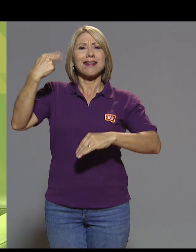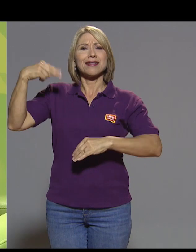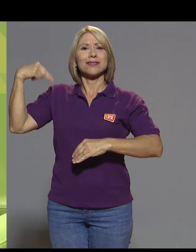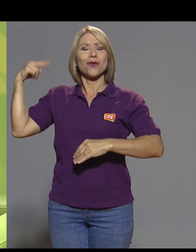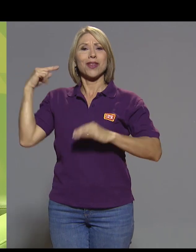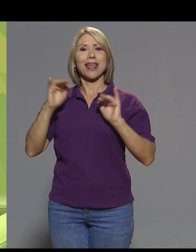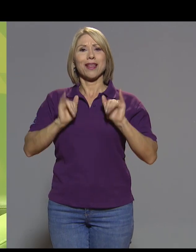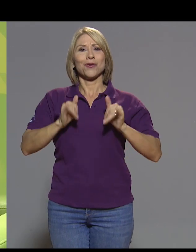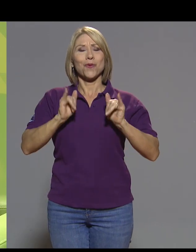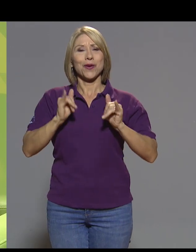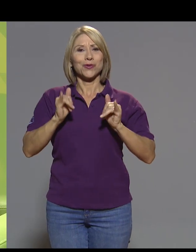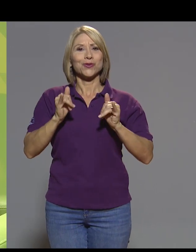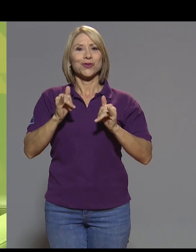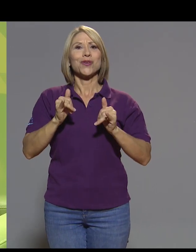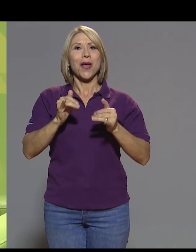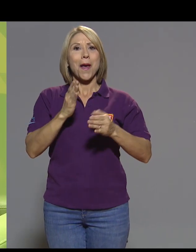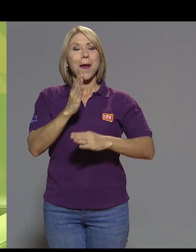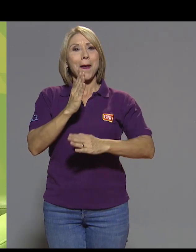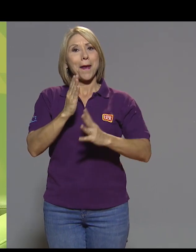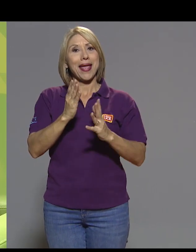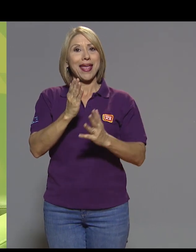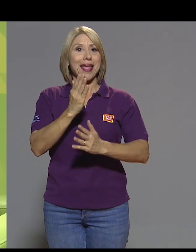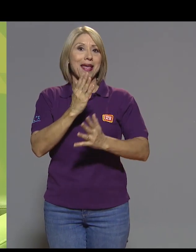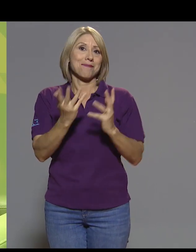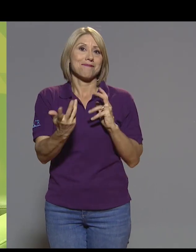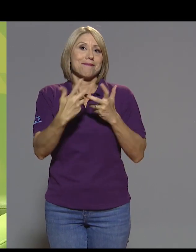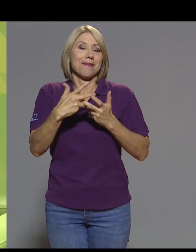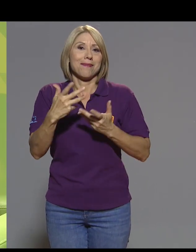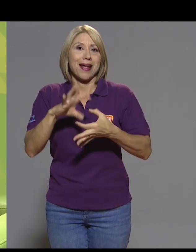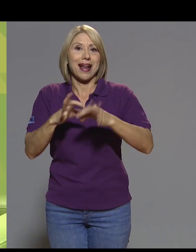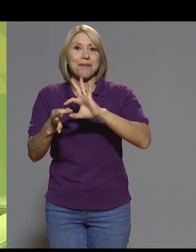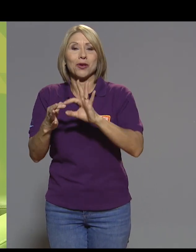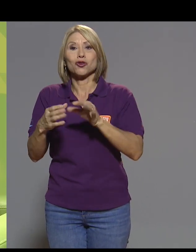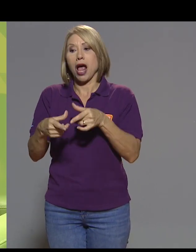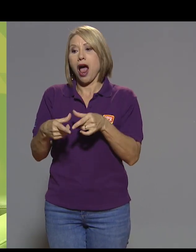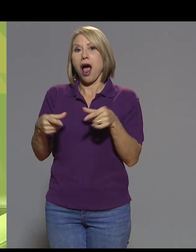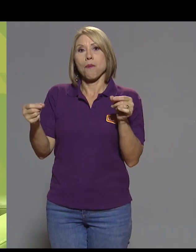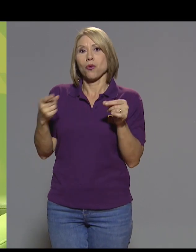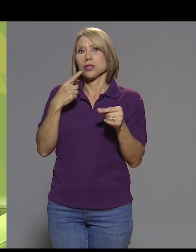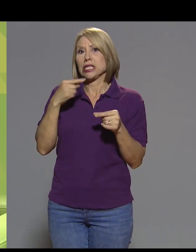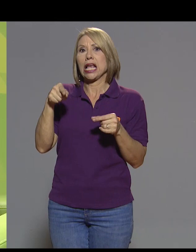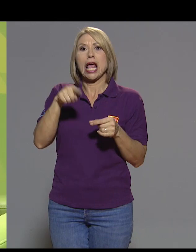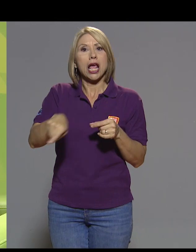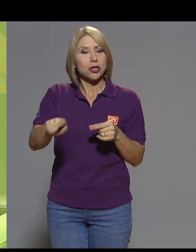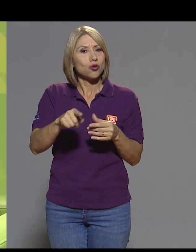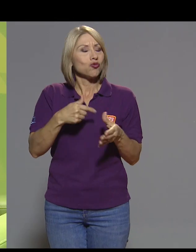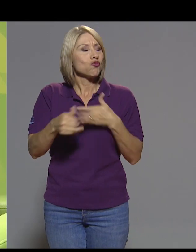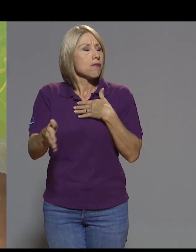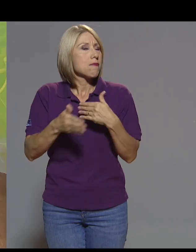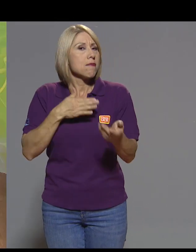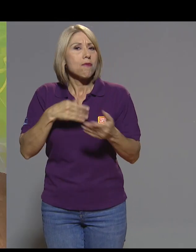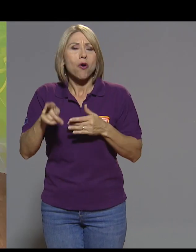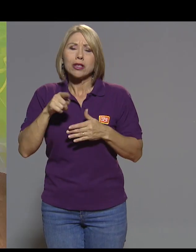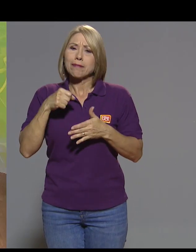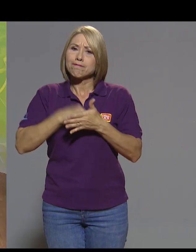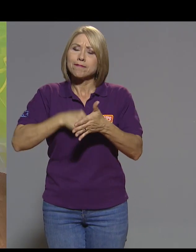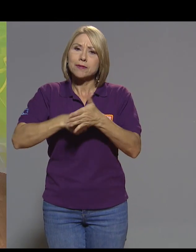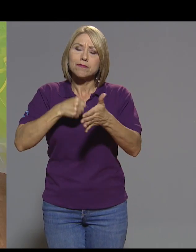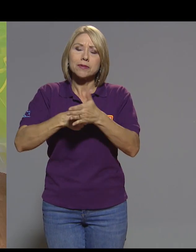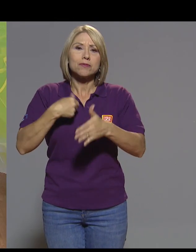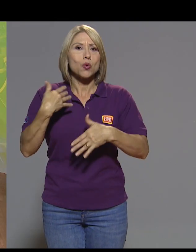y japón pues ha dicho que no escatimar en gastos y en la impresión para que así sea